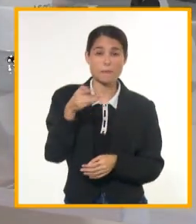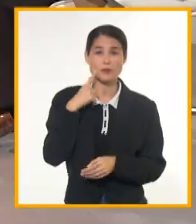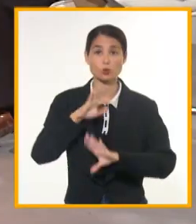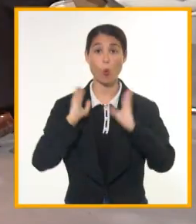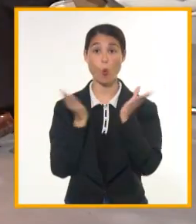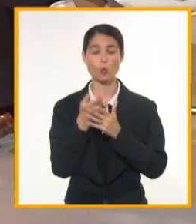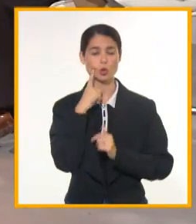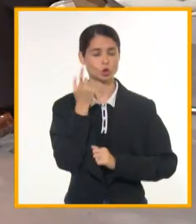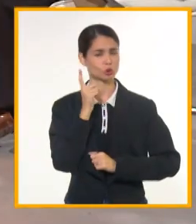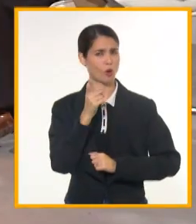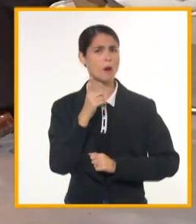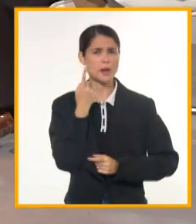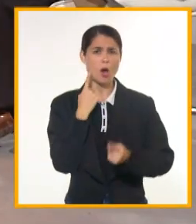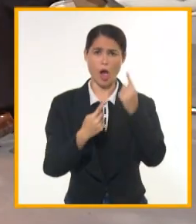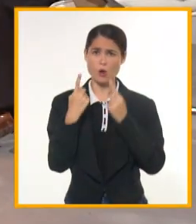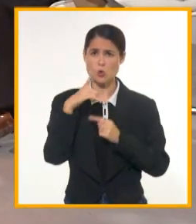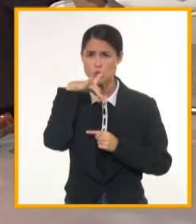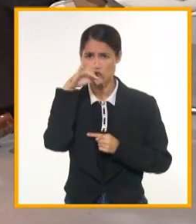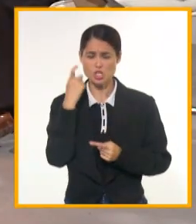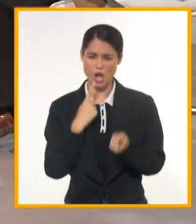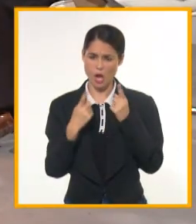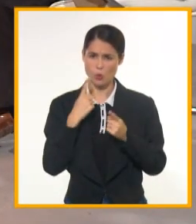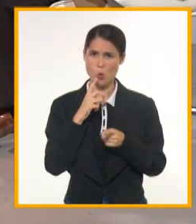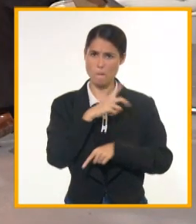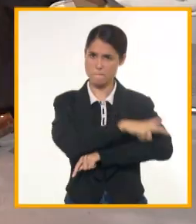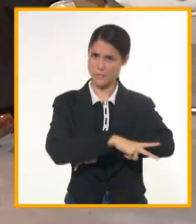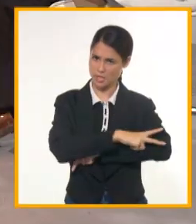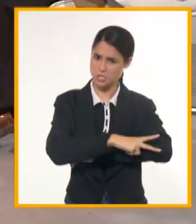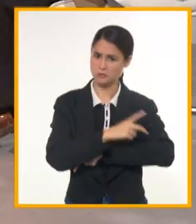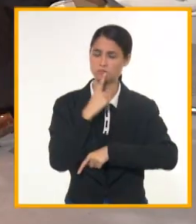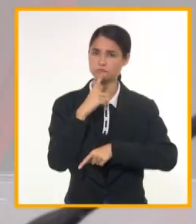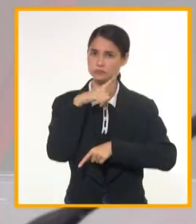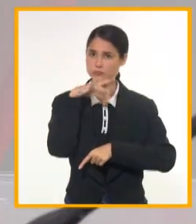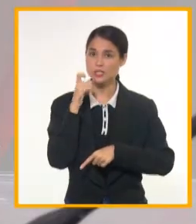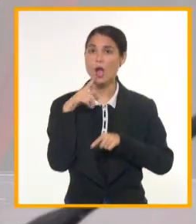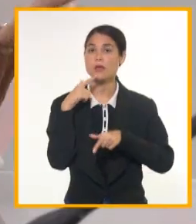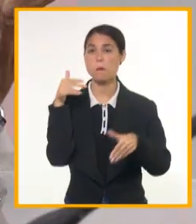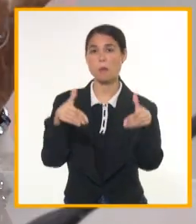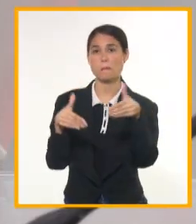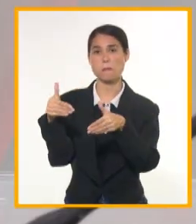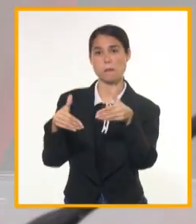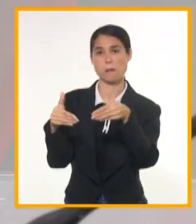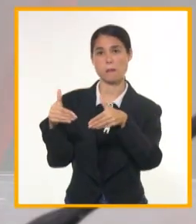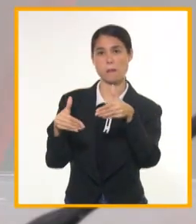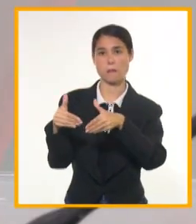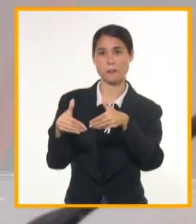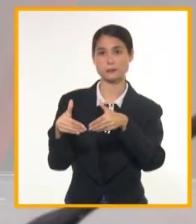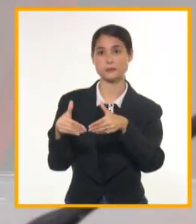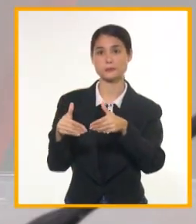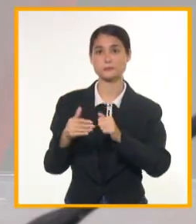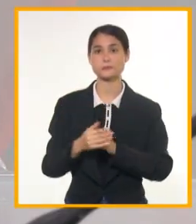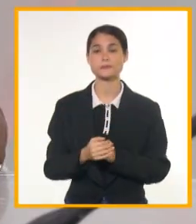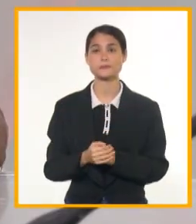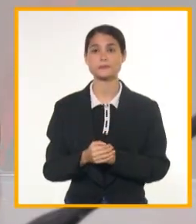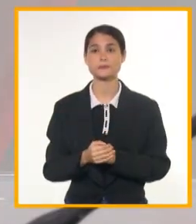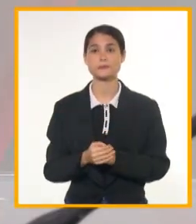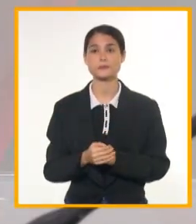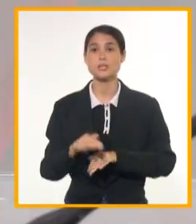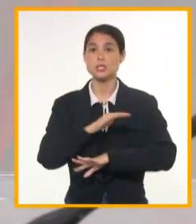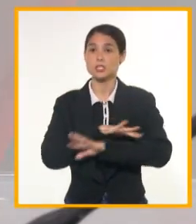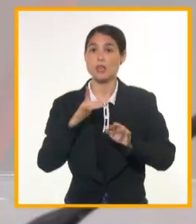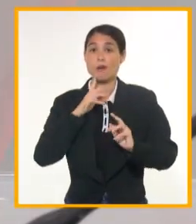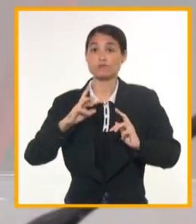representación rica del Caribe que con su presencia y con sus intervenciones en esta cita